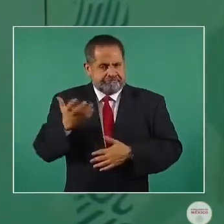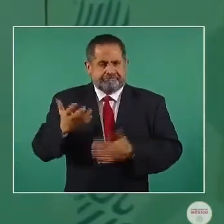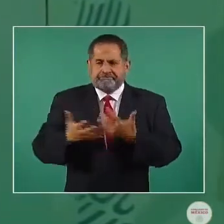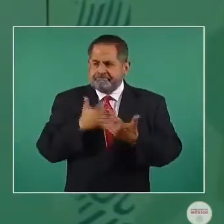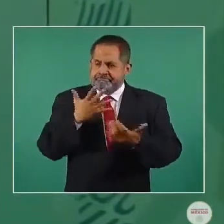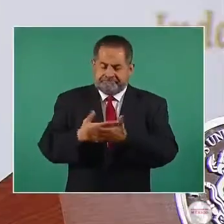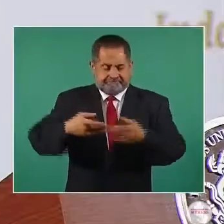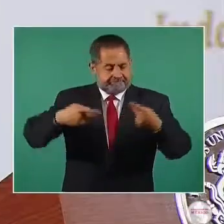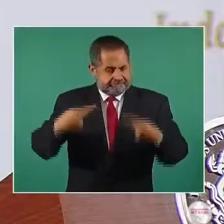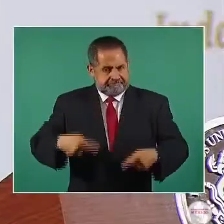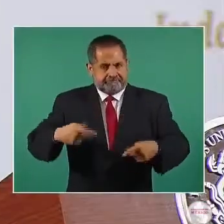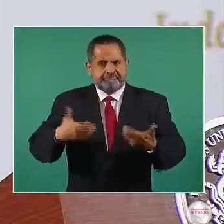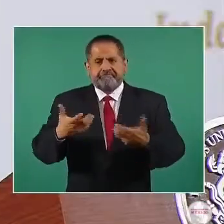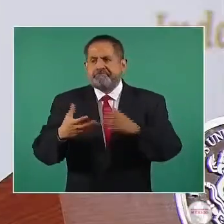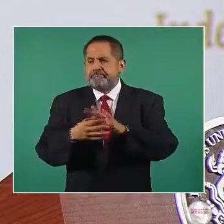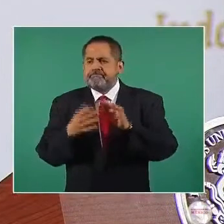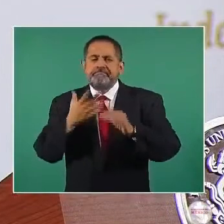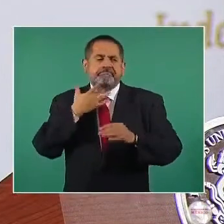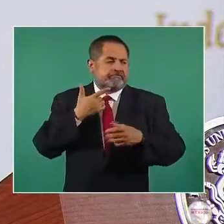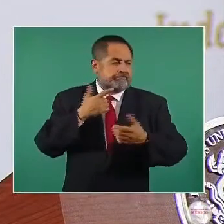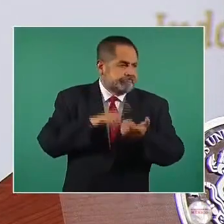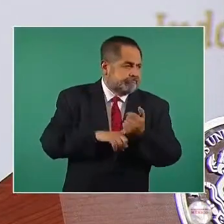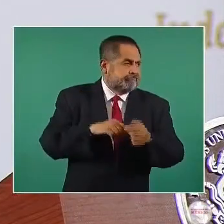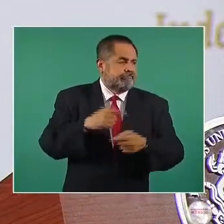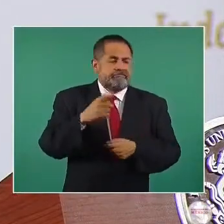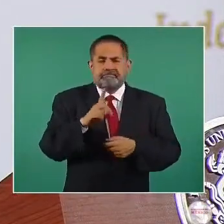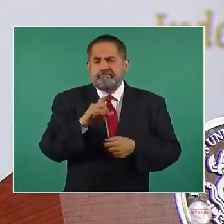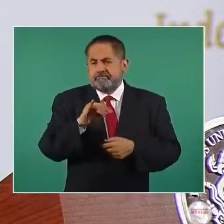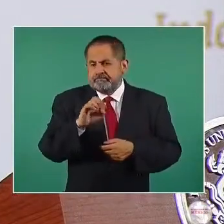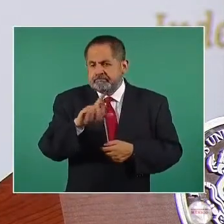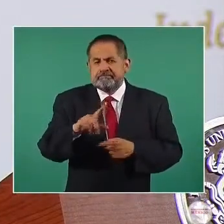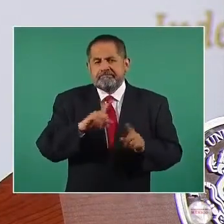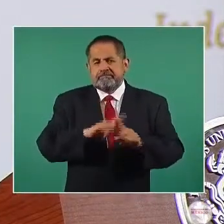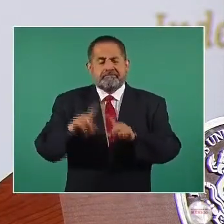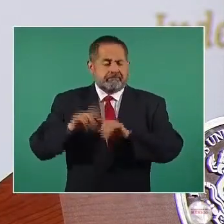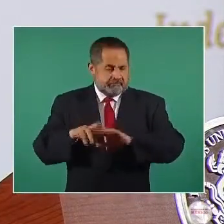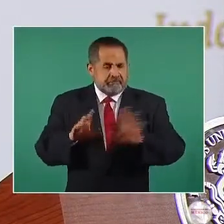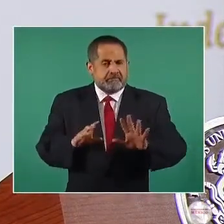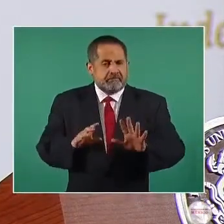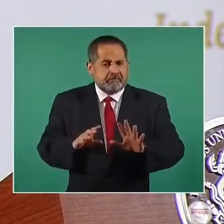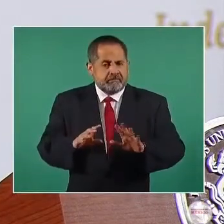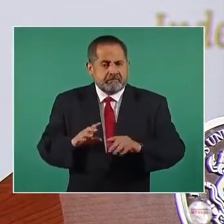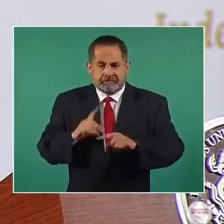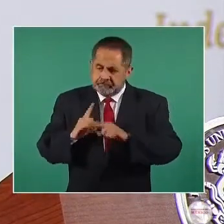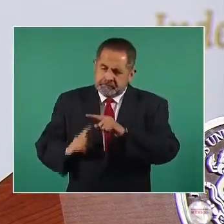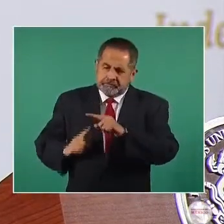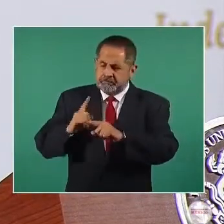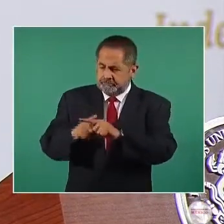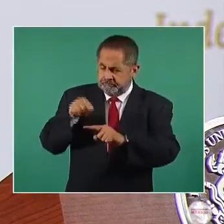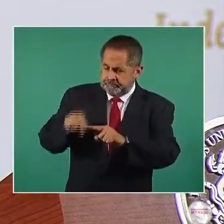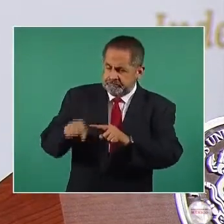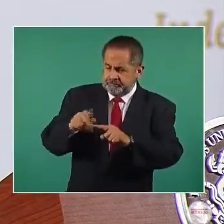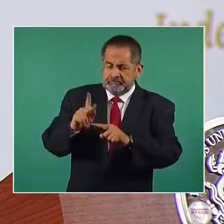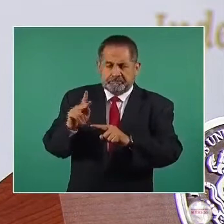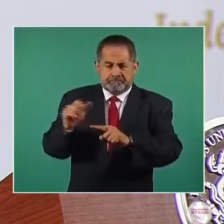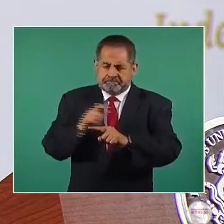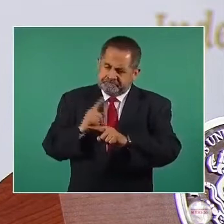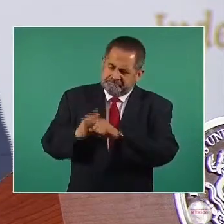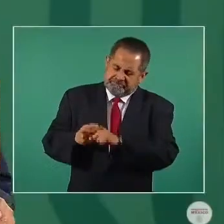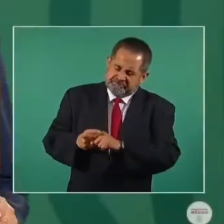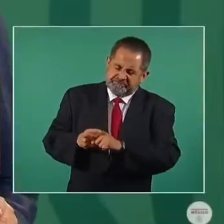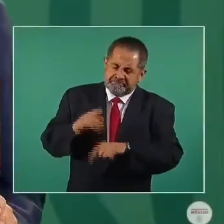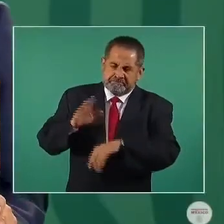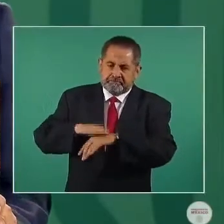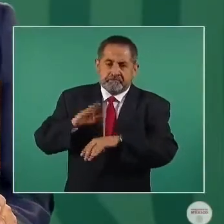comprando gasolinas y diésel. Vamos a darle valor agregado a la materia prima, por eso